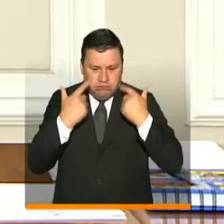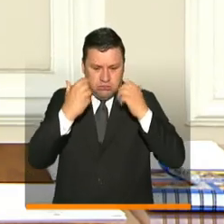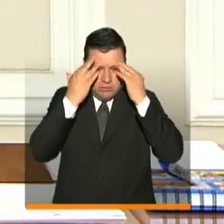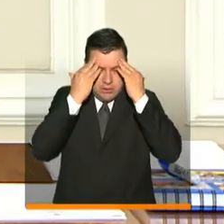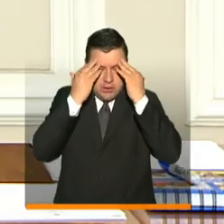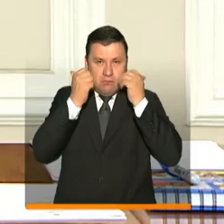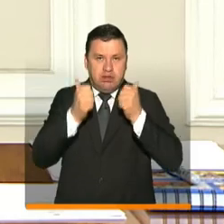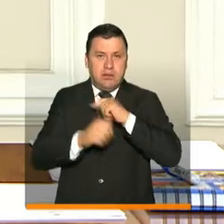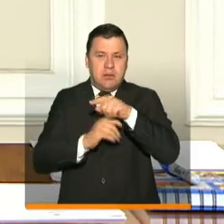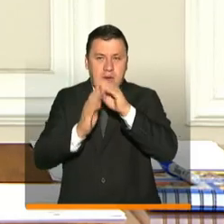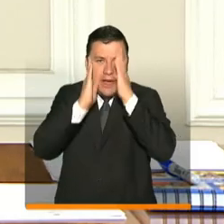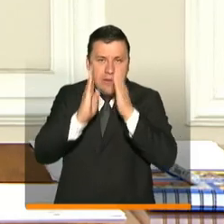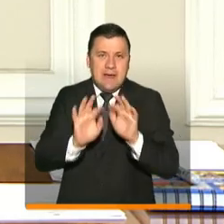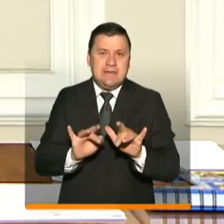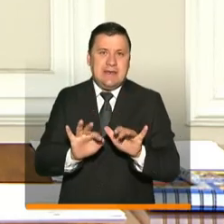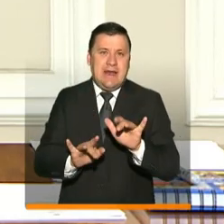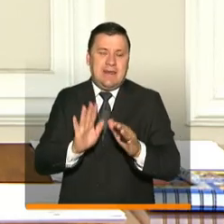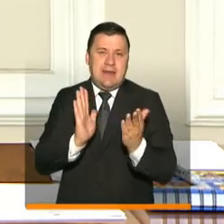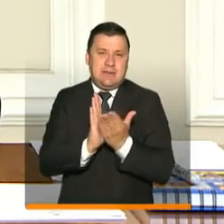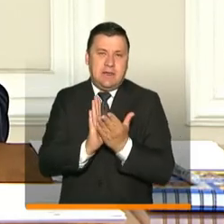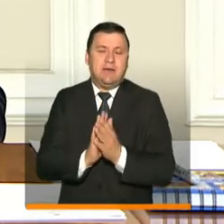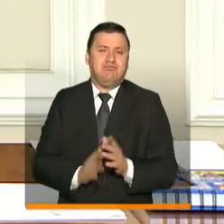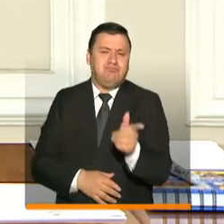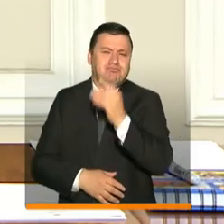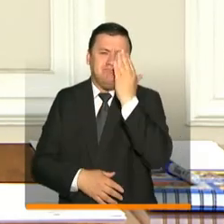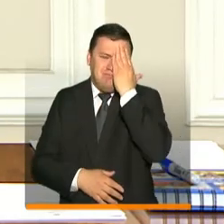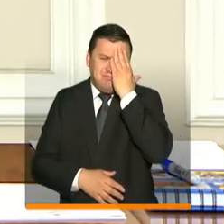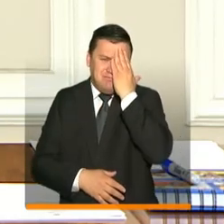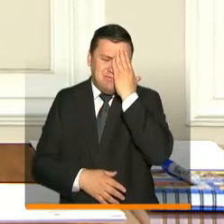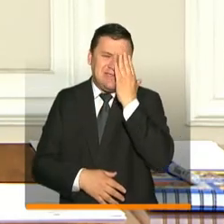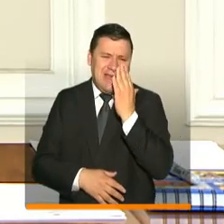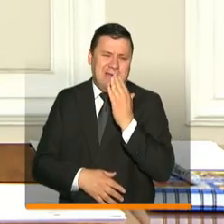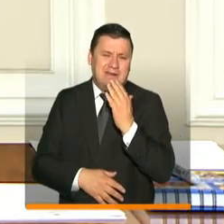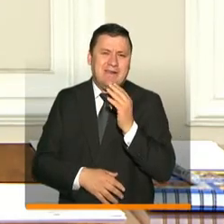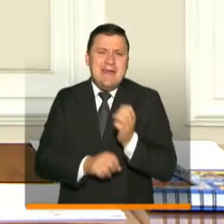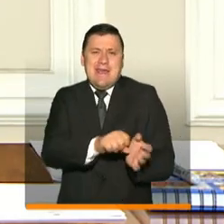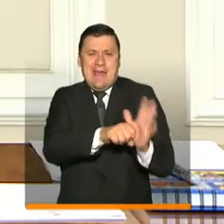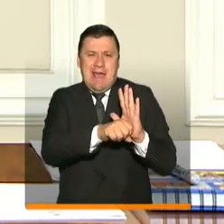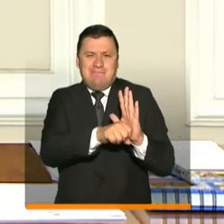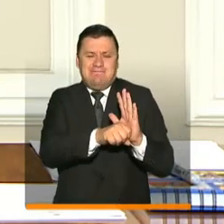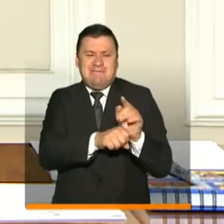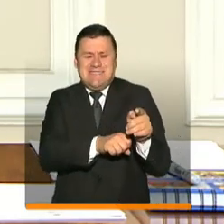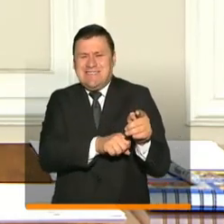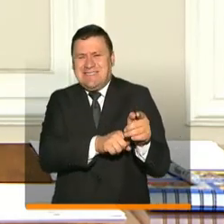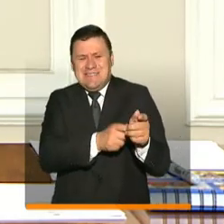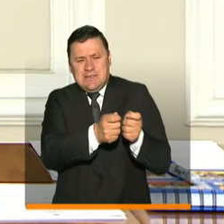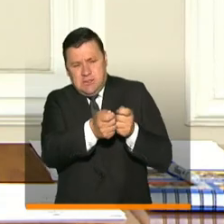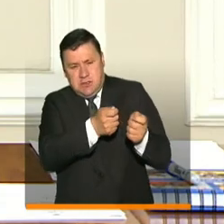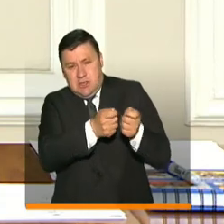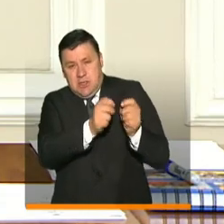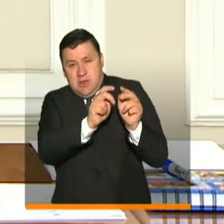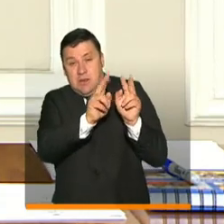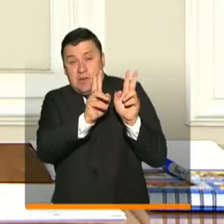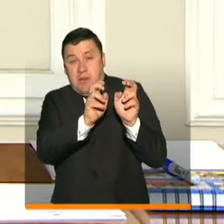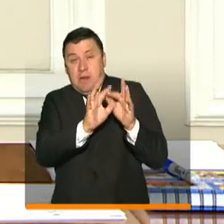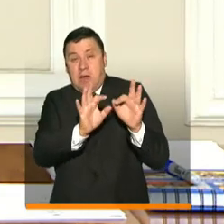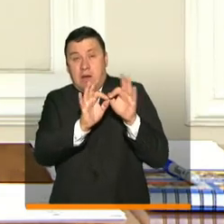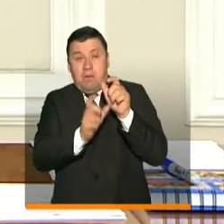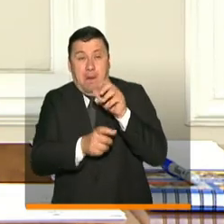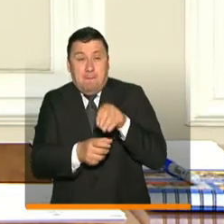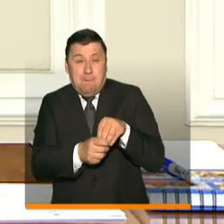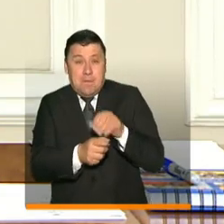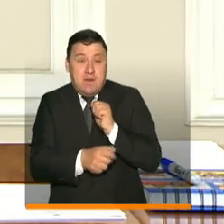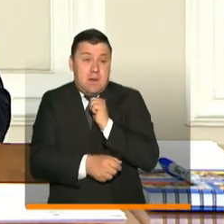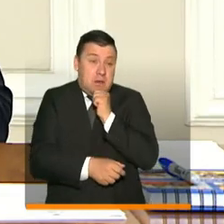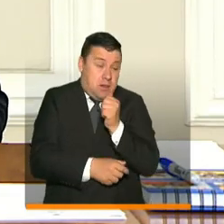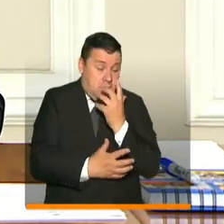merece en la atención de las Secretarías de Salud. Como sabemos, además, que en el marco del COVID-19, pues este es uno de los temas quizás más importantes,